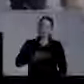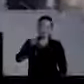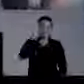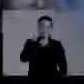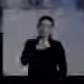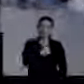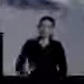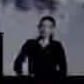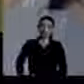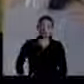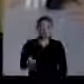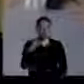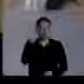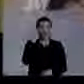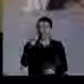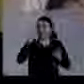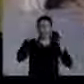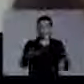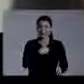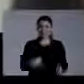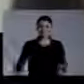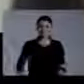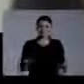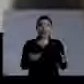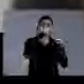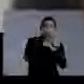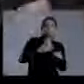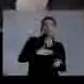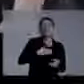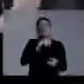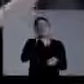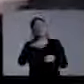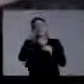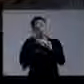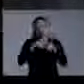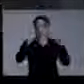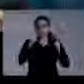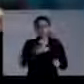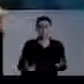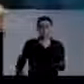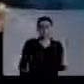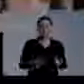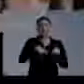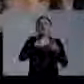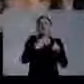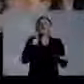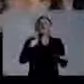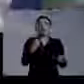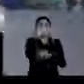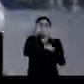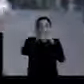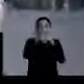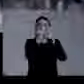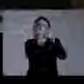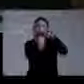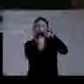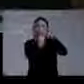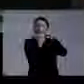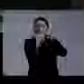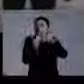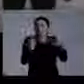Yo quiero que Michelle Bachelet sea presidenta. Pero tengo la impresión de que va a salir presidenta igual. ¿Con o sin mi voto? Además, ¿qué diferencia es un voto en